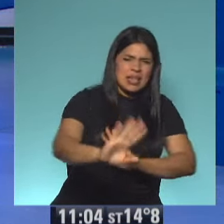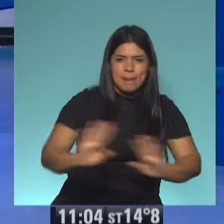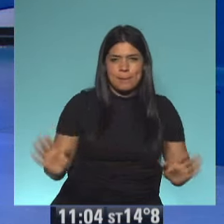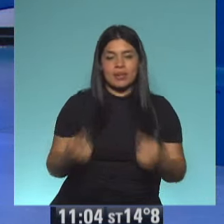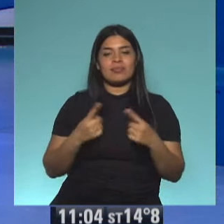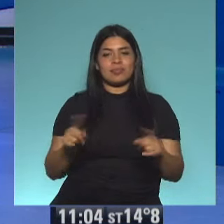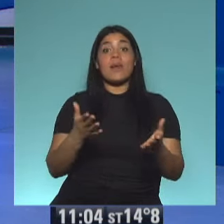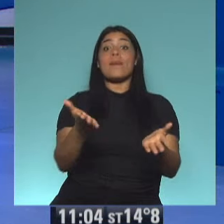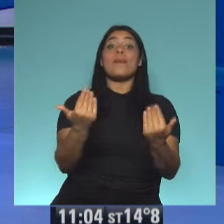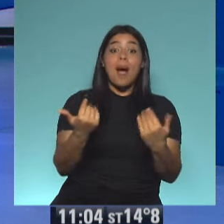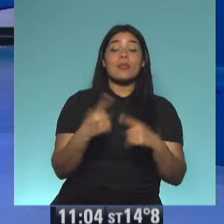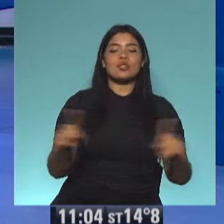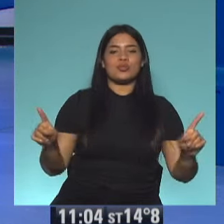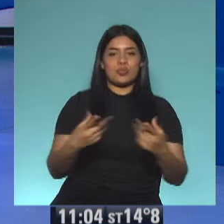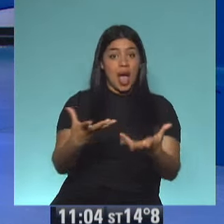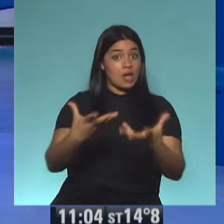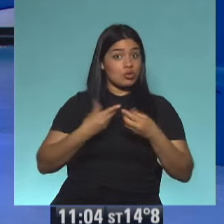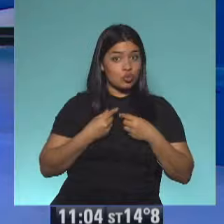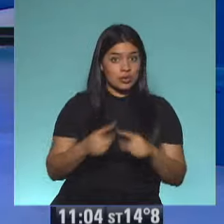Vamos en casa, me ayudan, ¿eh?